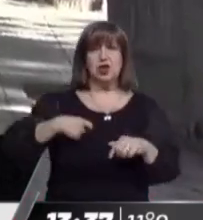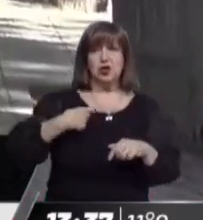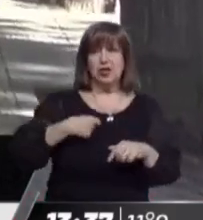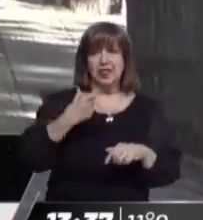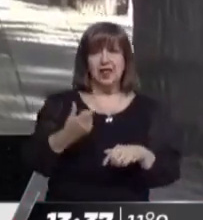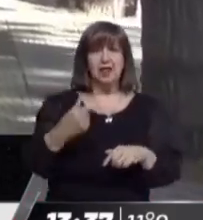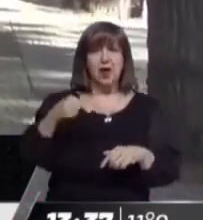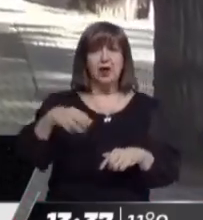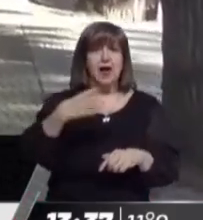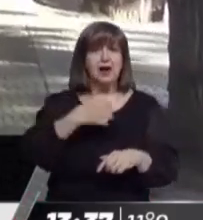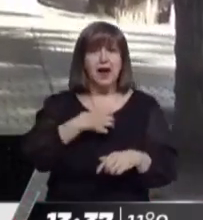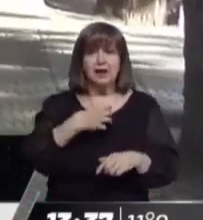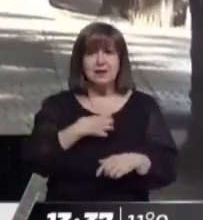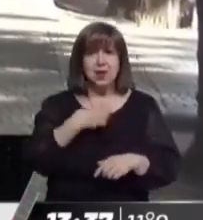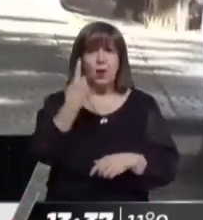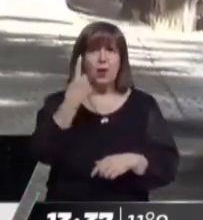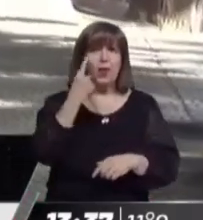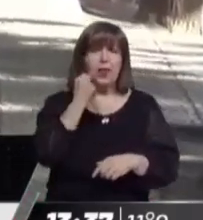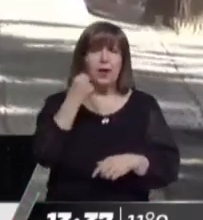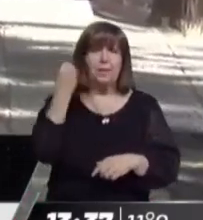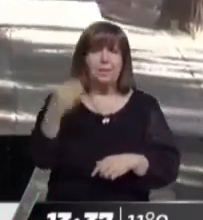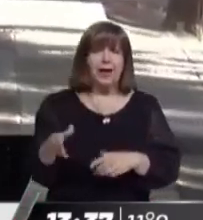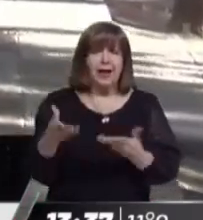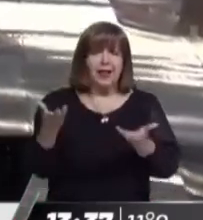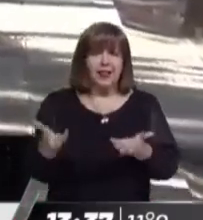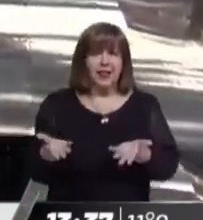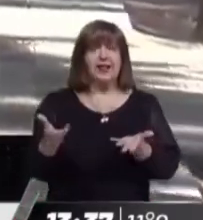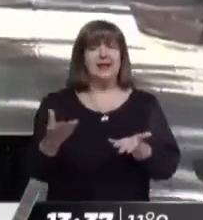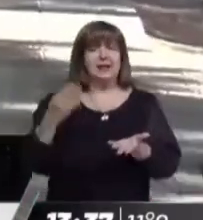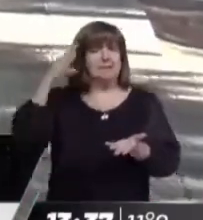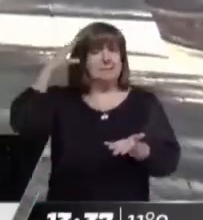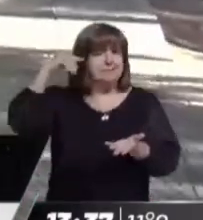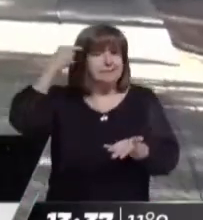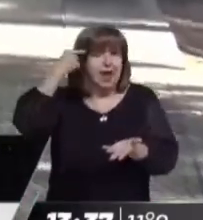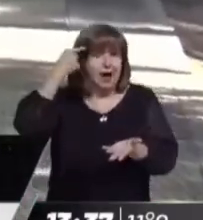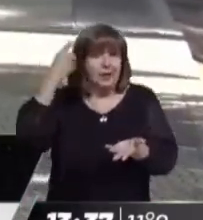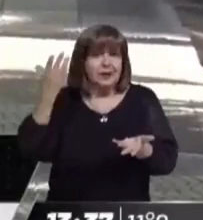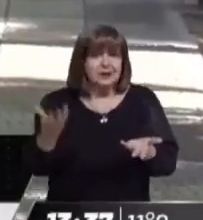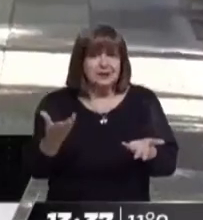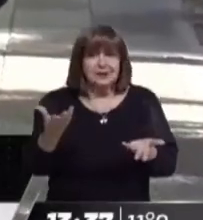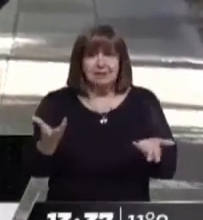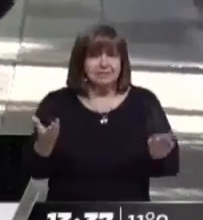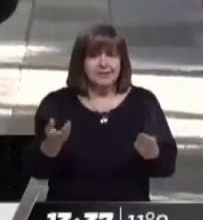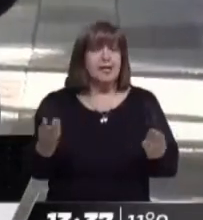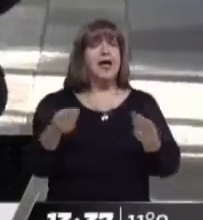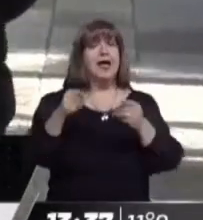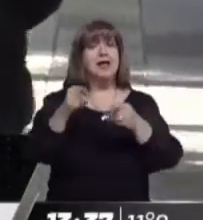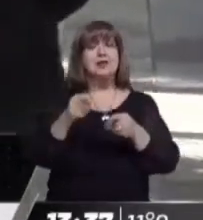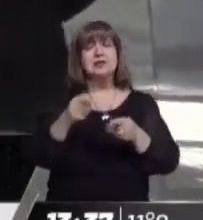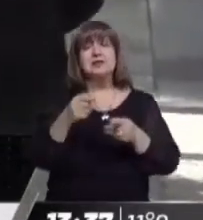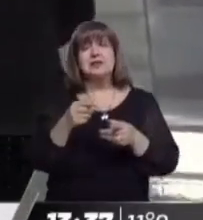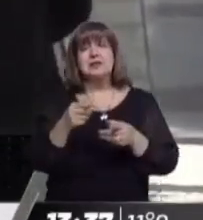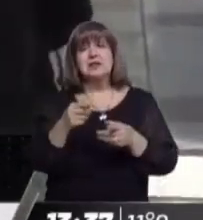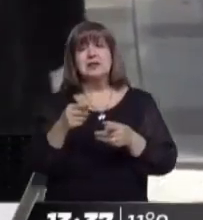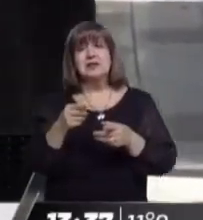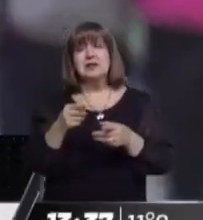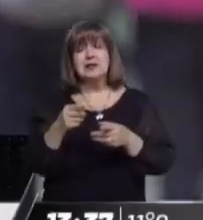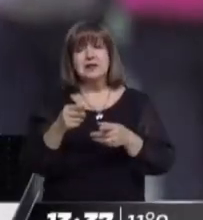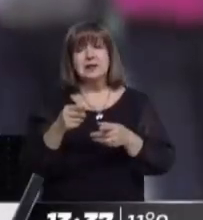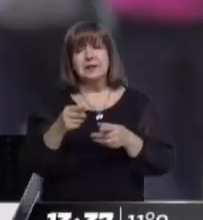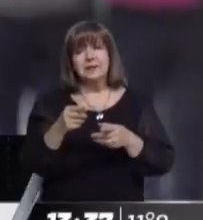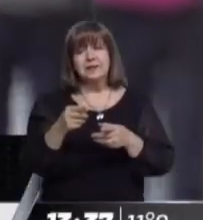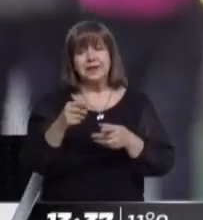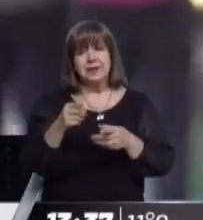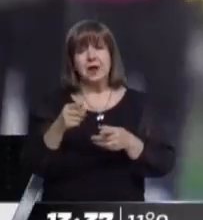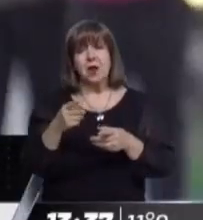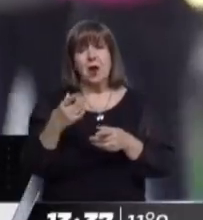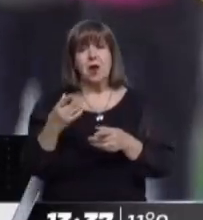día de clases por esta medida la verdad que es lamentable relevamiento que se hacía de las escuelas bueno el impacto que seguramente tiene la